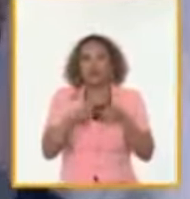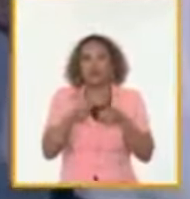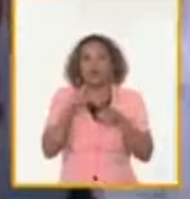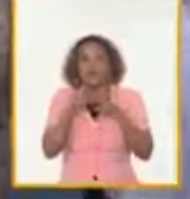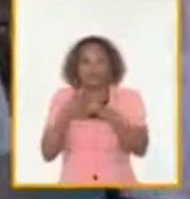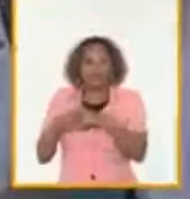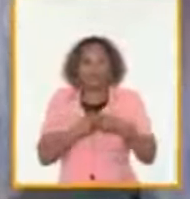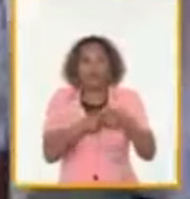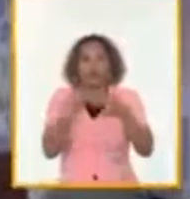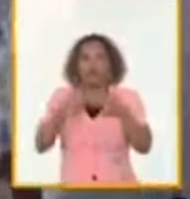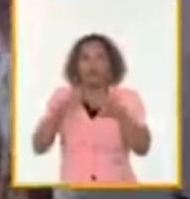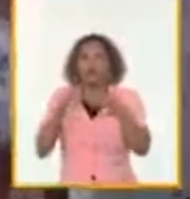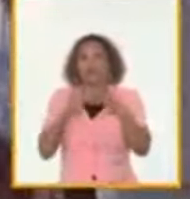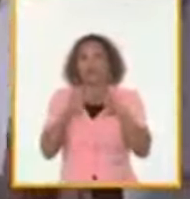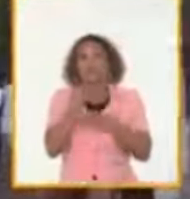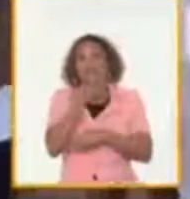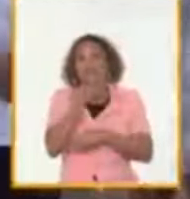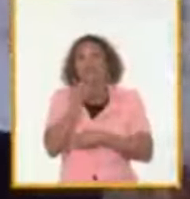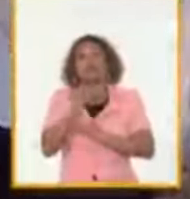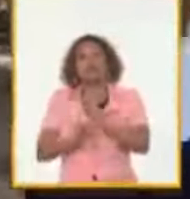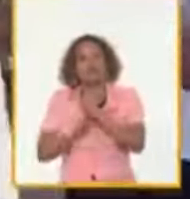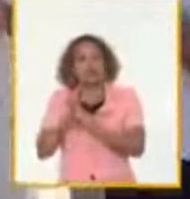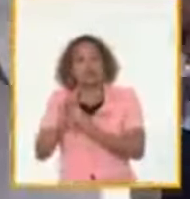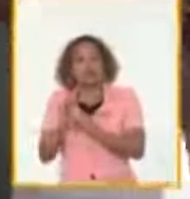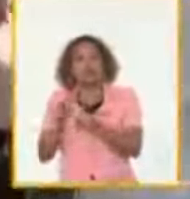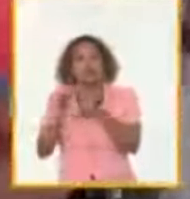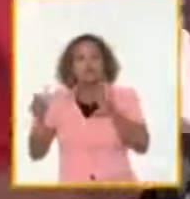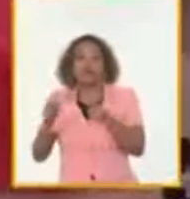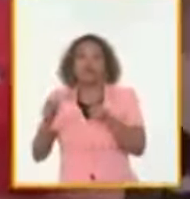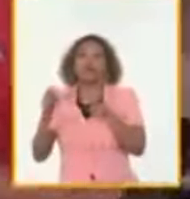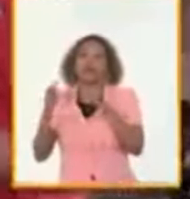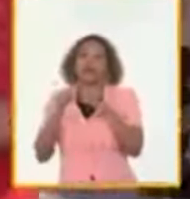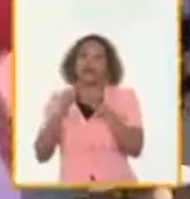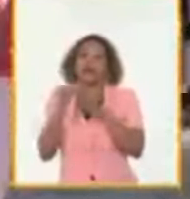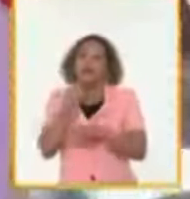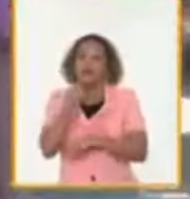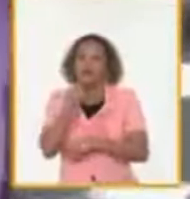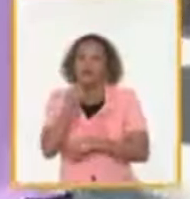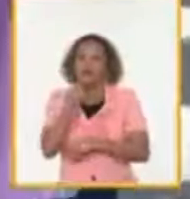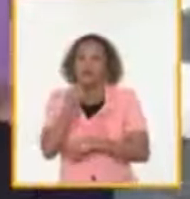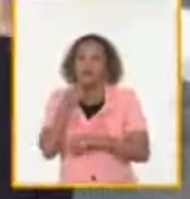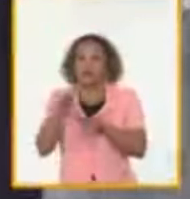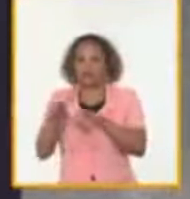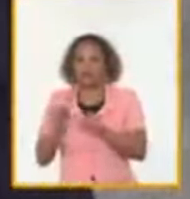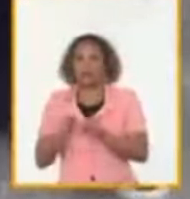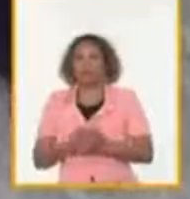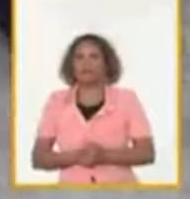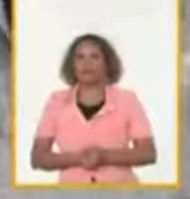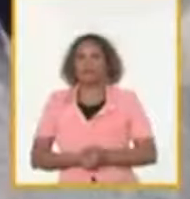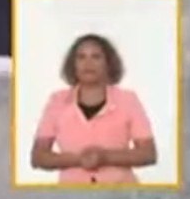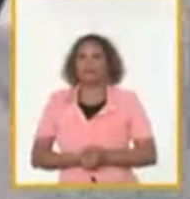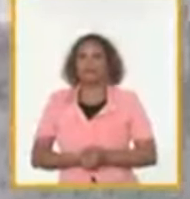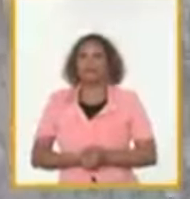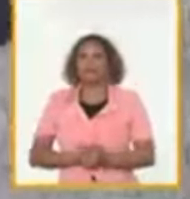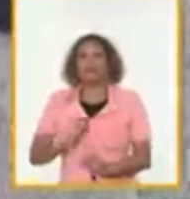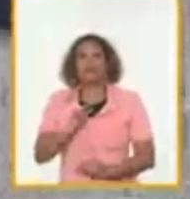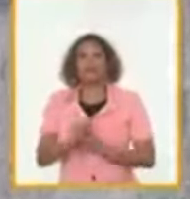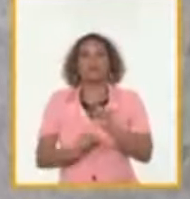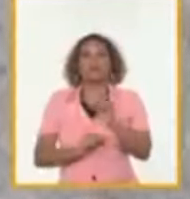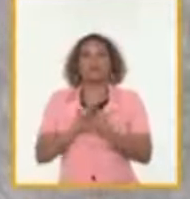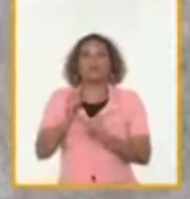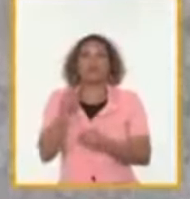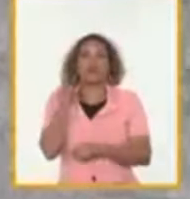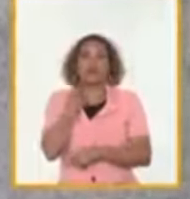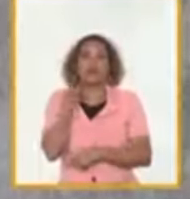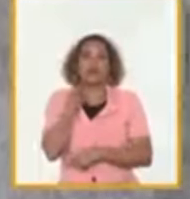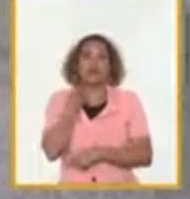propiamente un incremento de de las capacidades en este en estos hogares de esta manera se viene trabajando todos los años